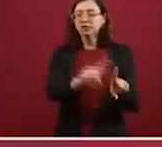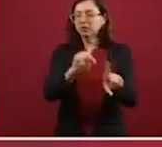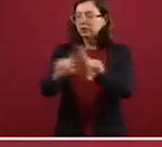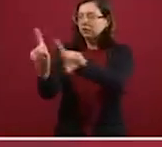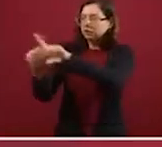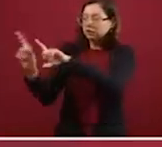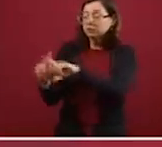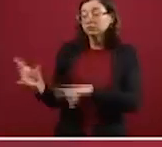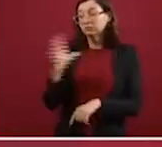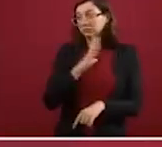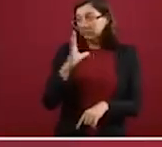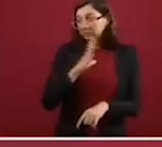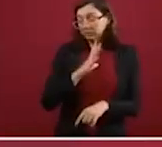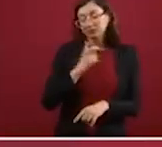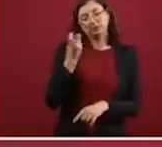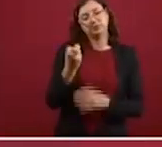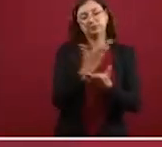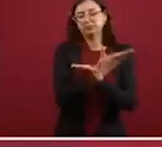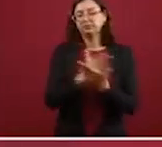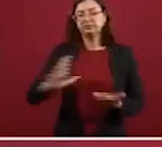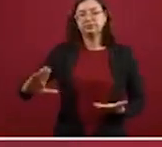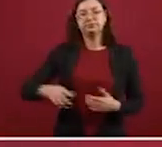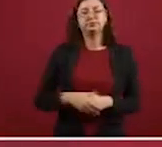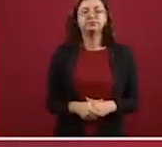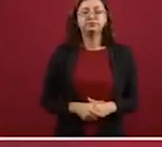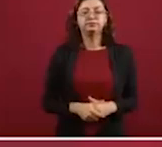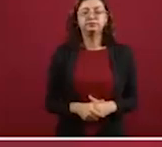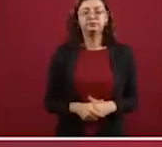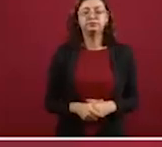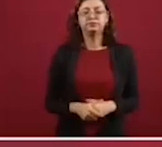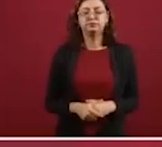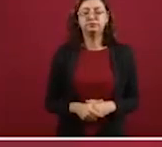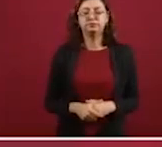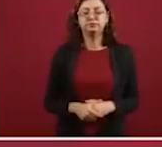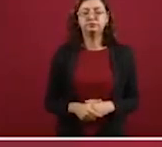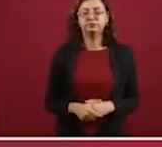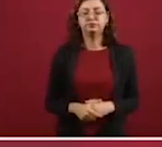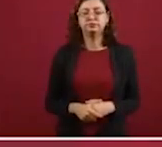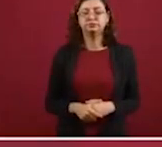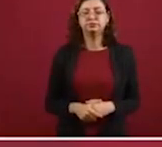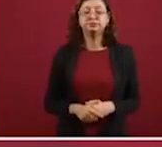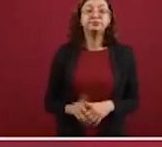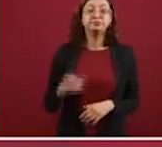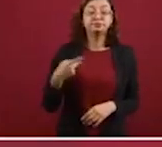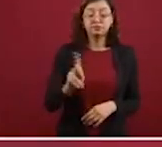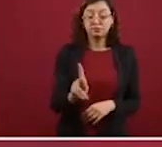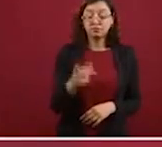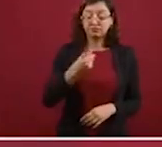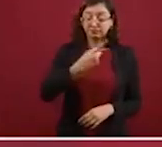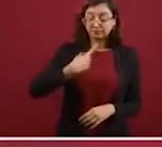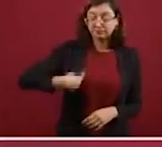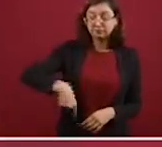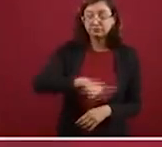que se tienen pero no vamos nosotros